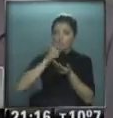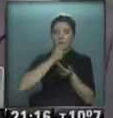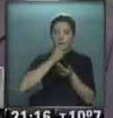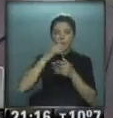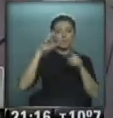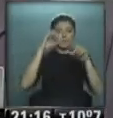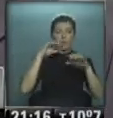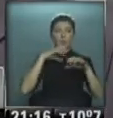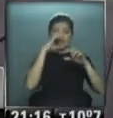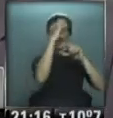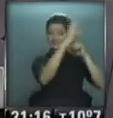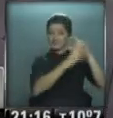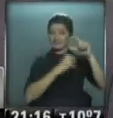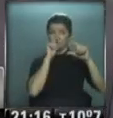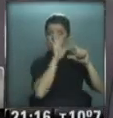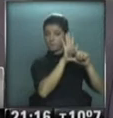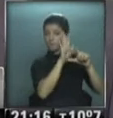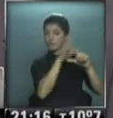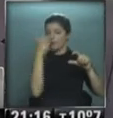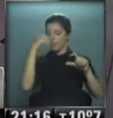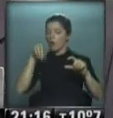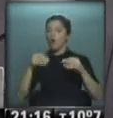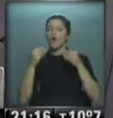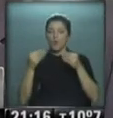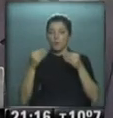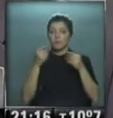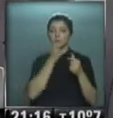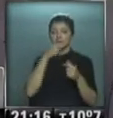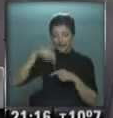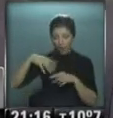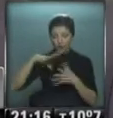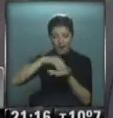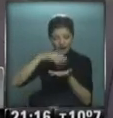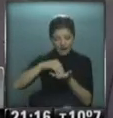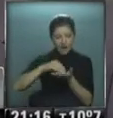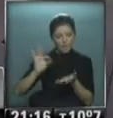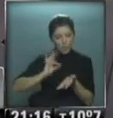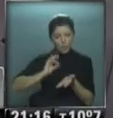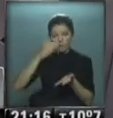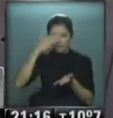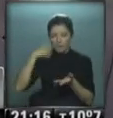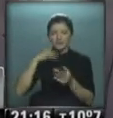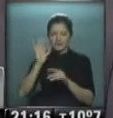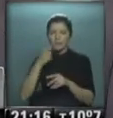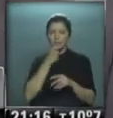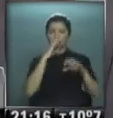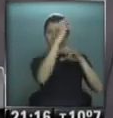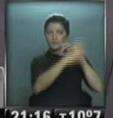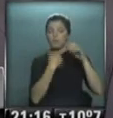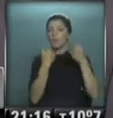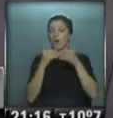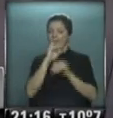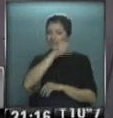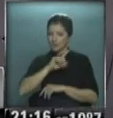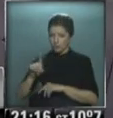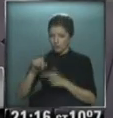satélite una vez que esté en el espacio. Con lo cual, uno haciendo esas pruebas en tierra se garantiza que después, cuando esté en órbita, el satélite funcione. Es una inversión